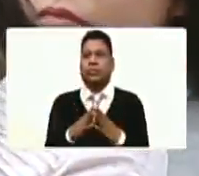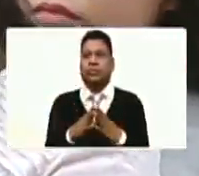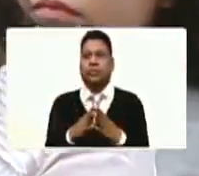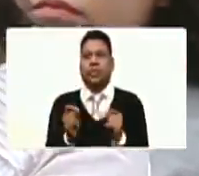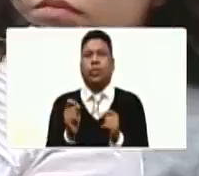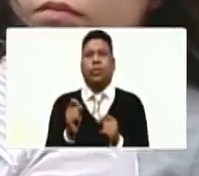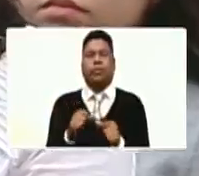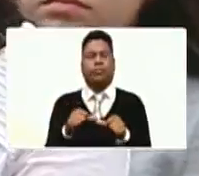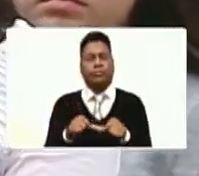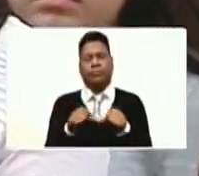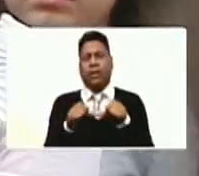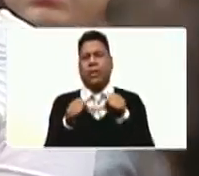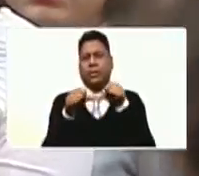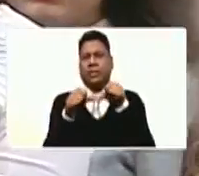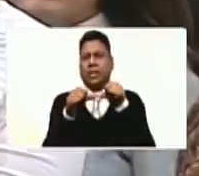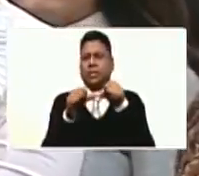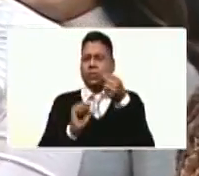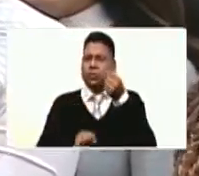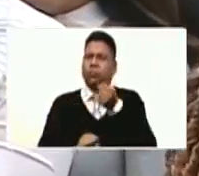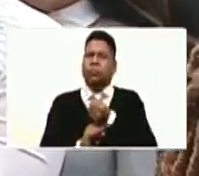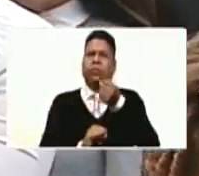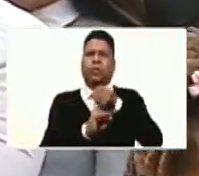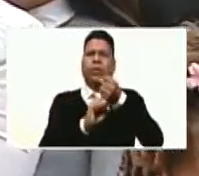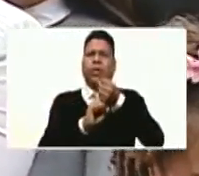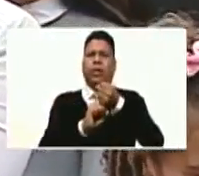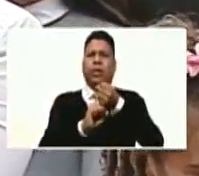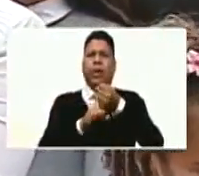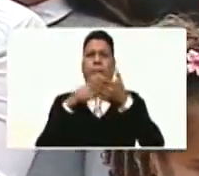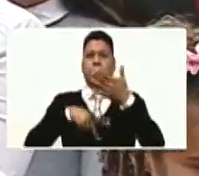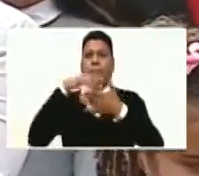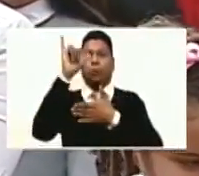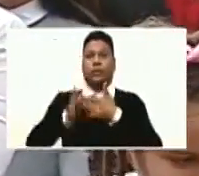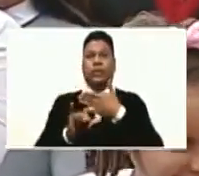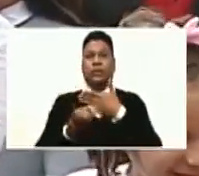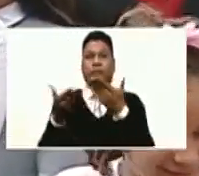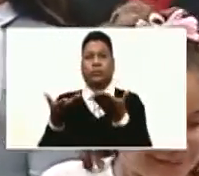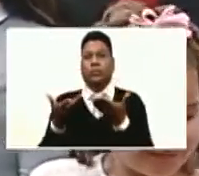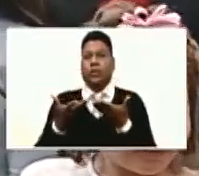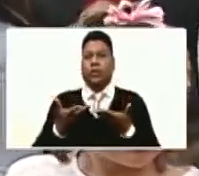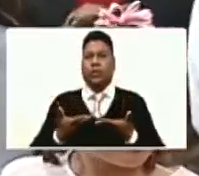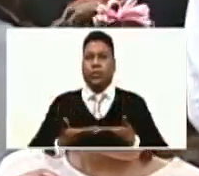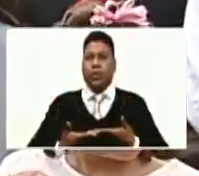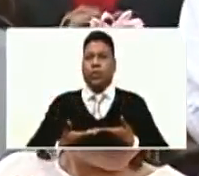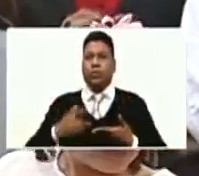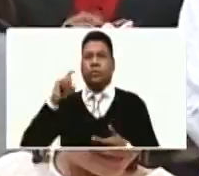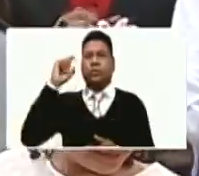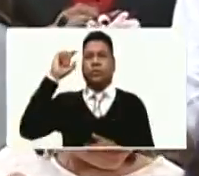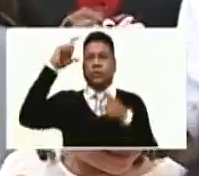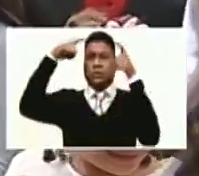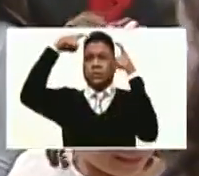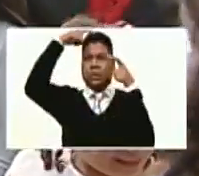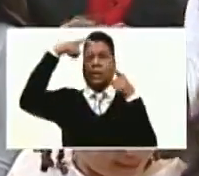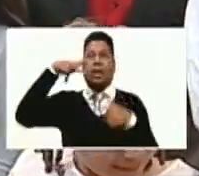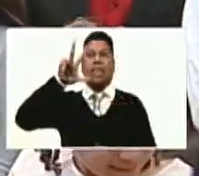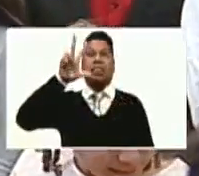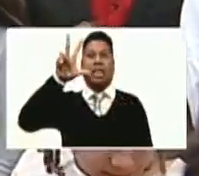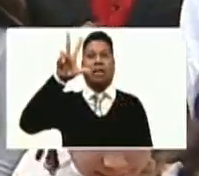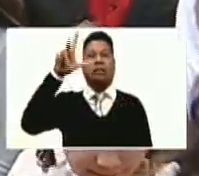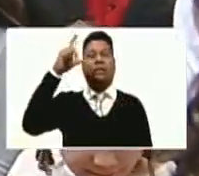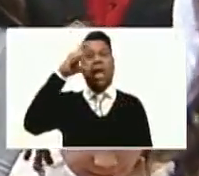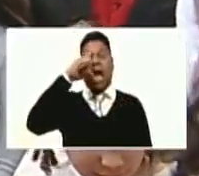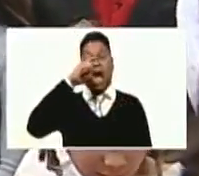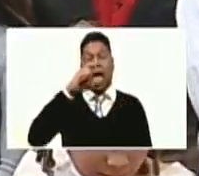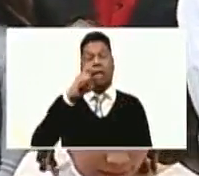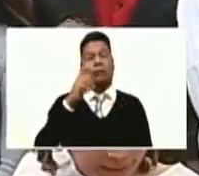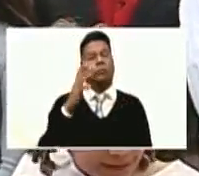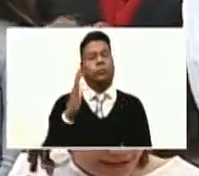seguir avanzando y consolidando este proyecto bolivariano que nos dejó nuestro comando supremo Hugo Chávez. Hoy, imagínate tú, a 3 años, bueno,